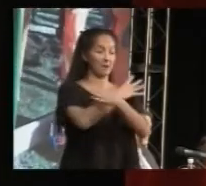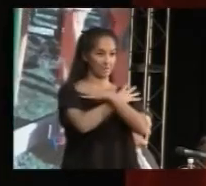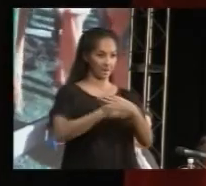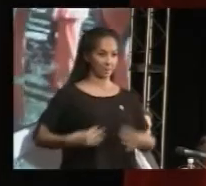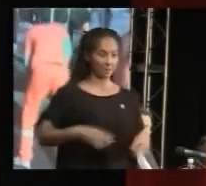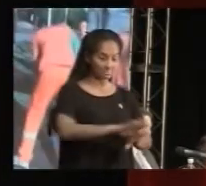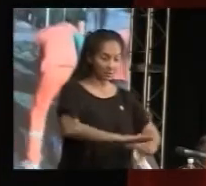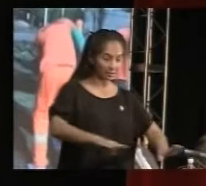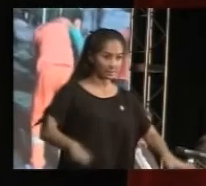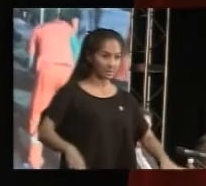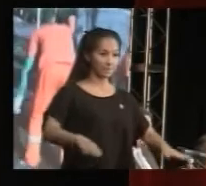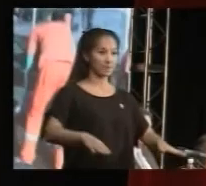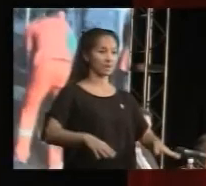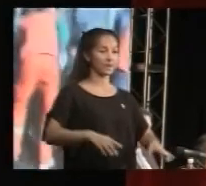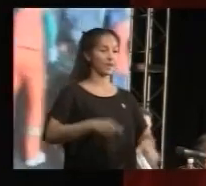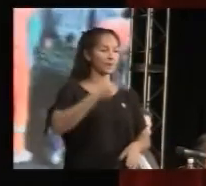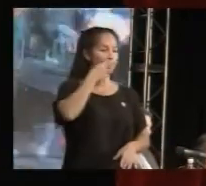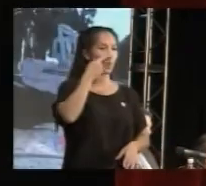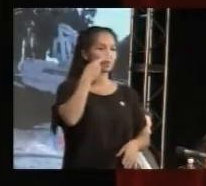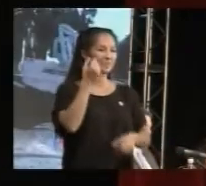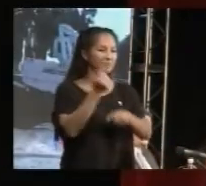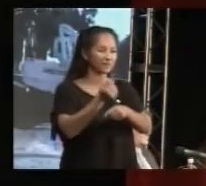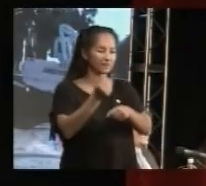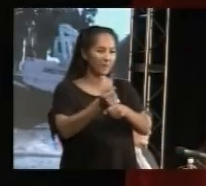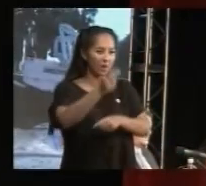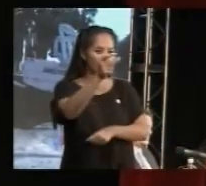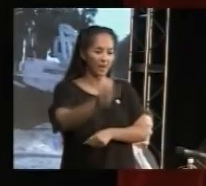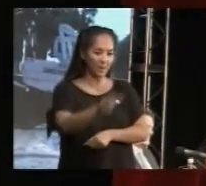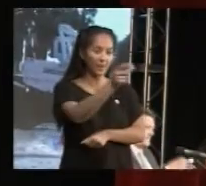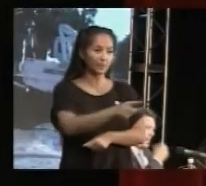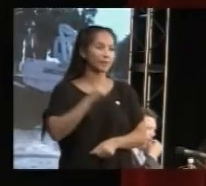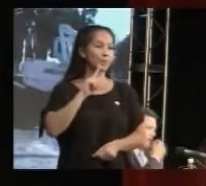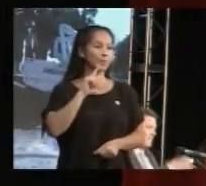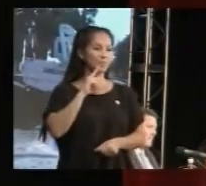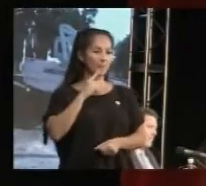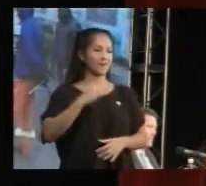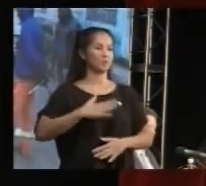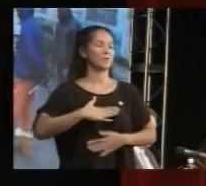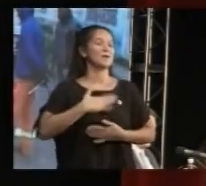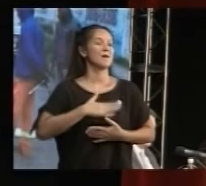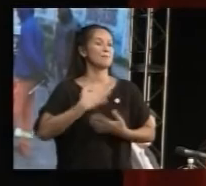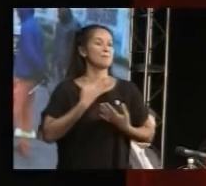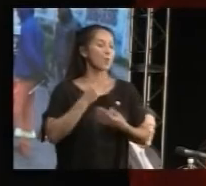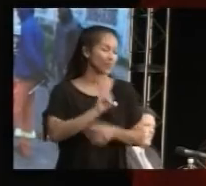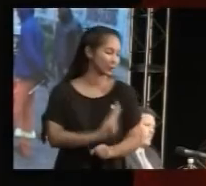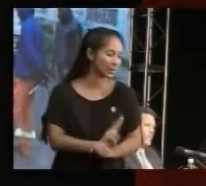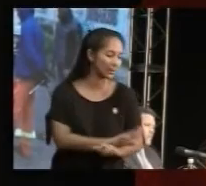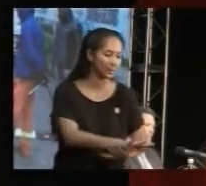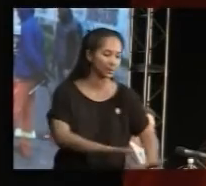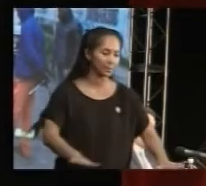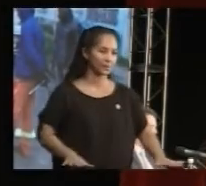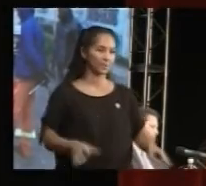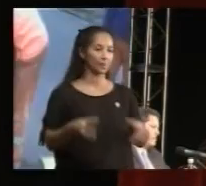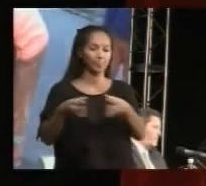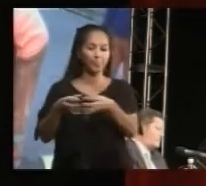maternales, quiero destacar la labor de los empleados y empleadas municipales y el amor con que cuidan a nuestros gurises. Se crearon dos nuevos